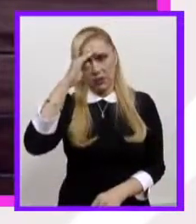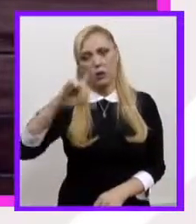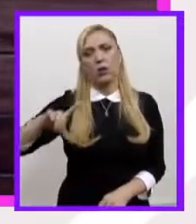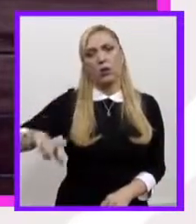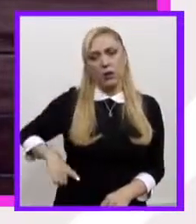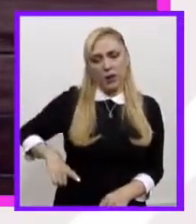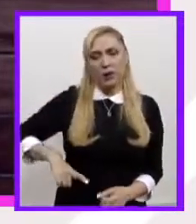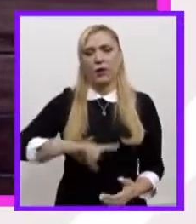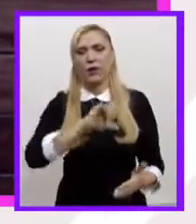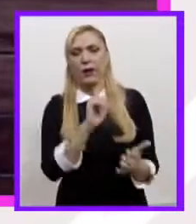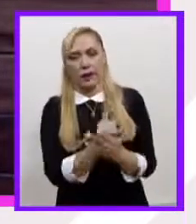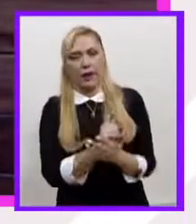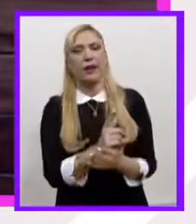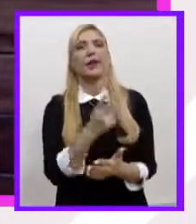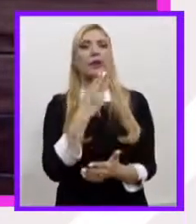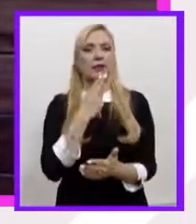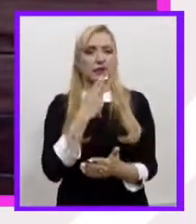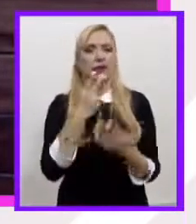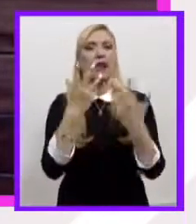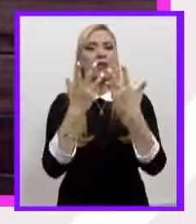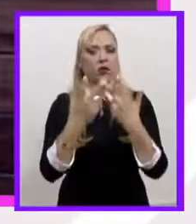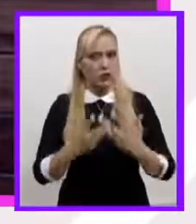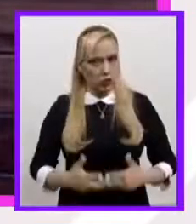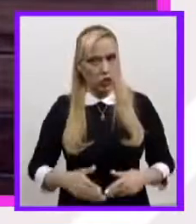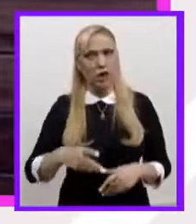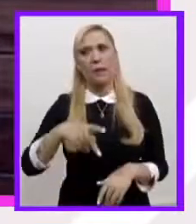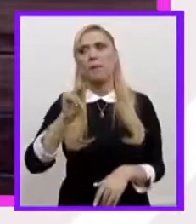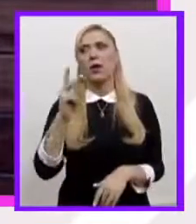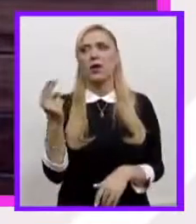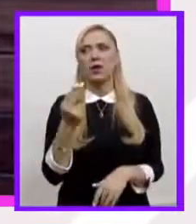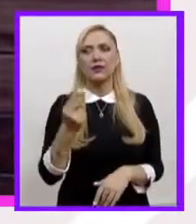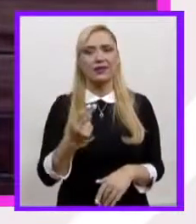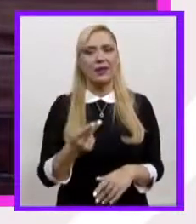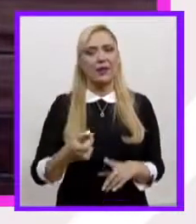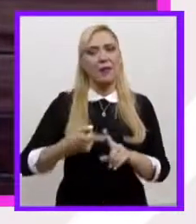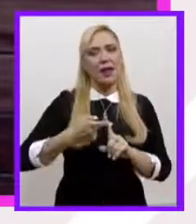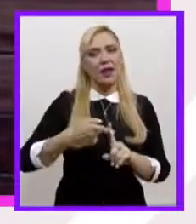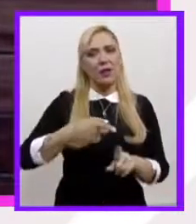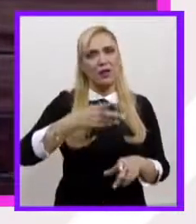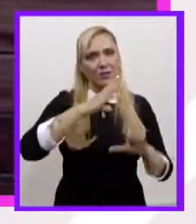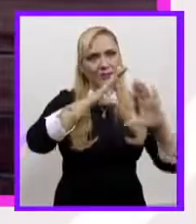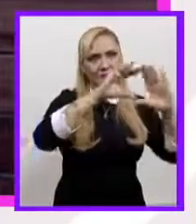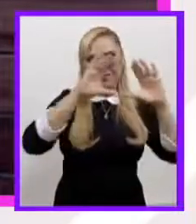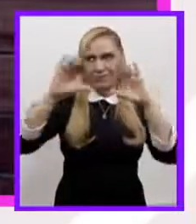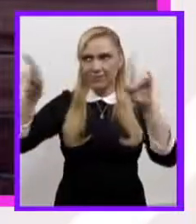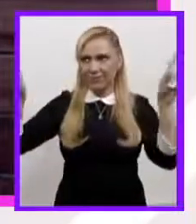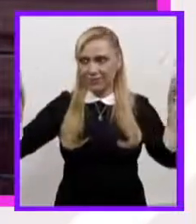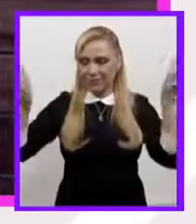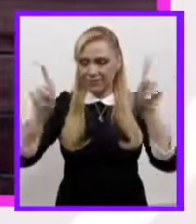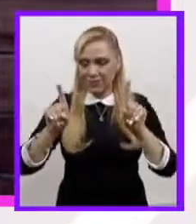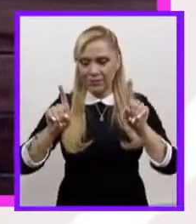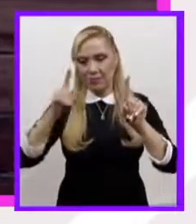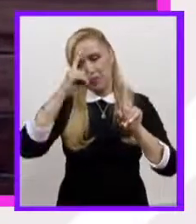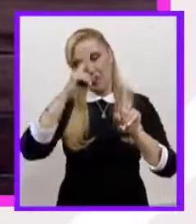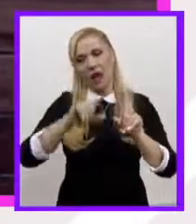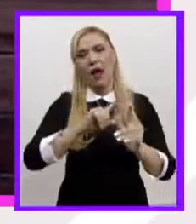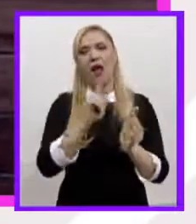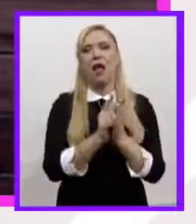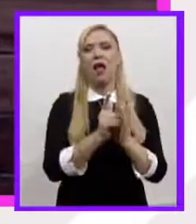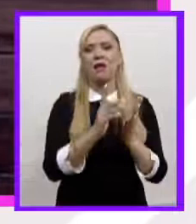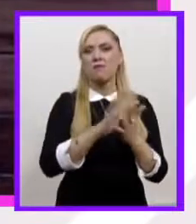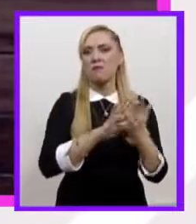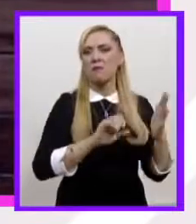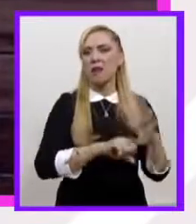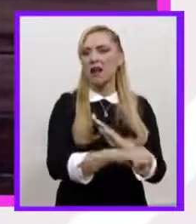tienen una función efectivamente pedagógica. Pero ¿qué pasa con el derecho penal? El derecho penal, como tiene ciertas reglas,